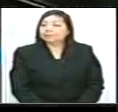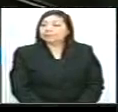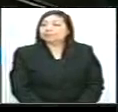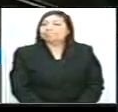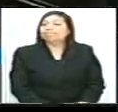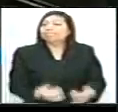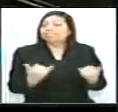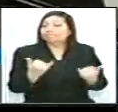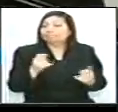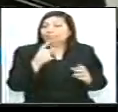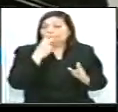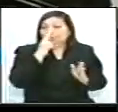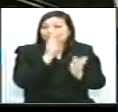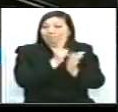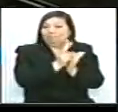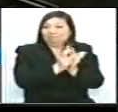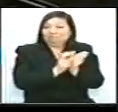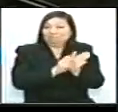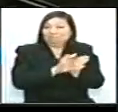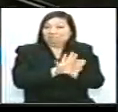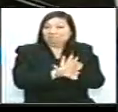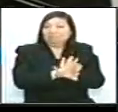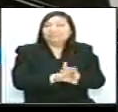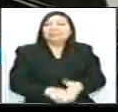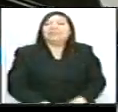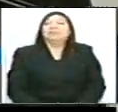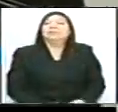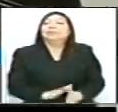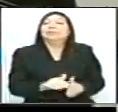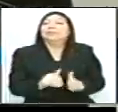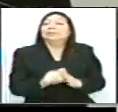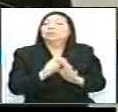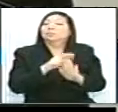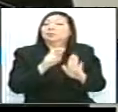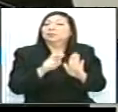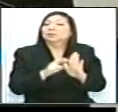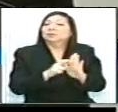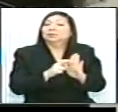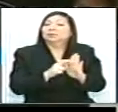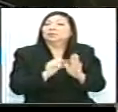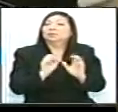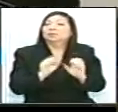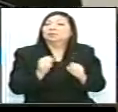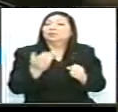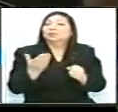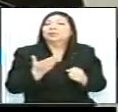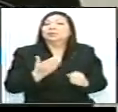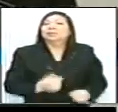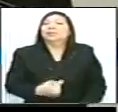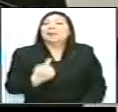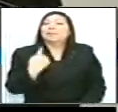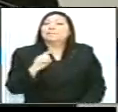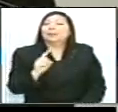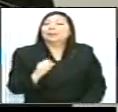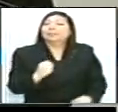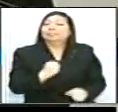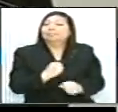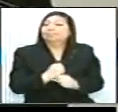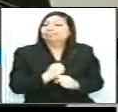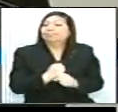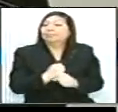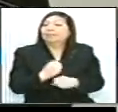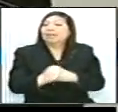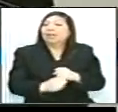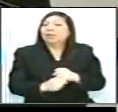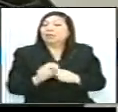En ese gráfico que se está viendo están todos los proyectos que se han considerado para la ejecución del